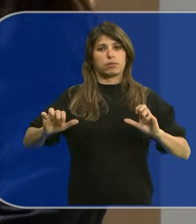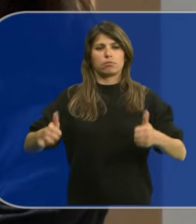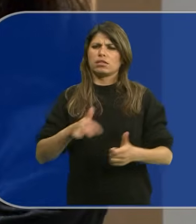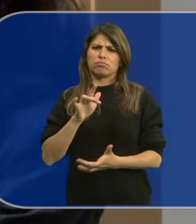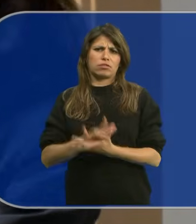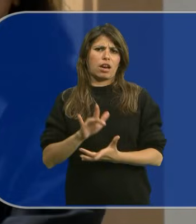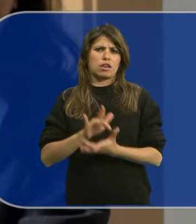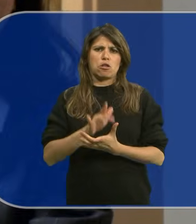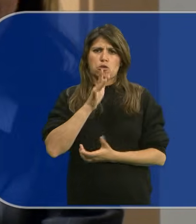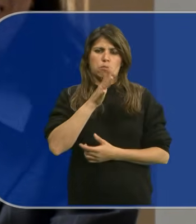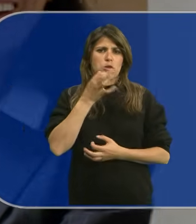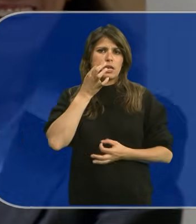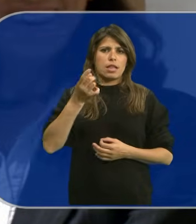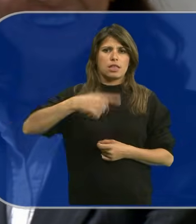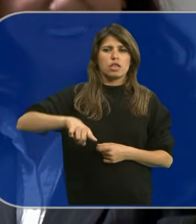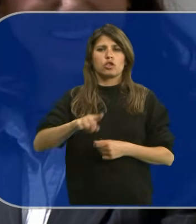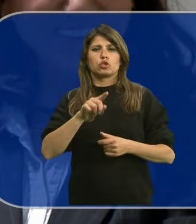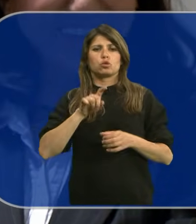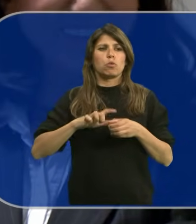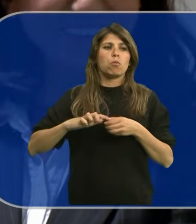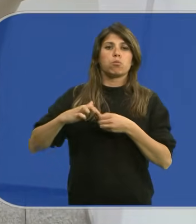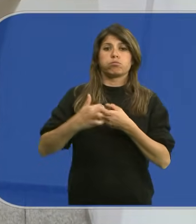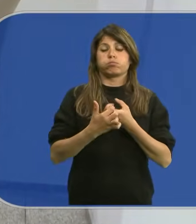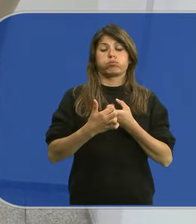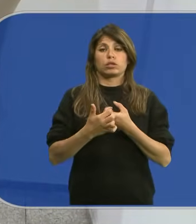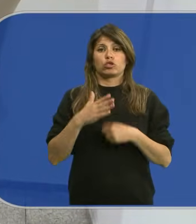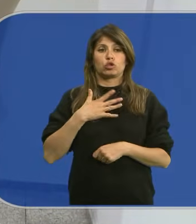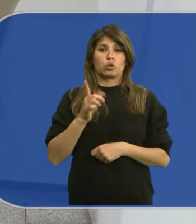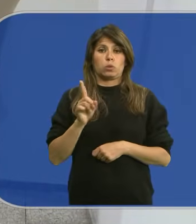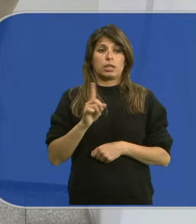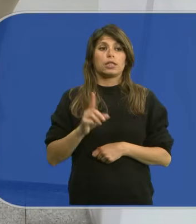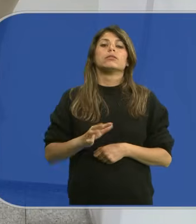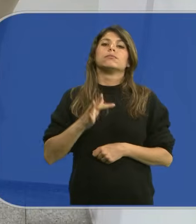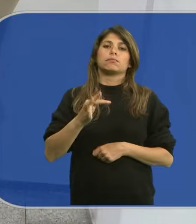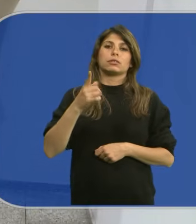tranquilos porque ellos no quieren ningún puesto en la mesa. También hemos